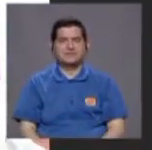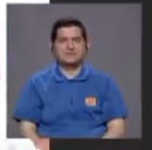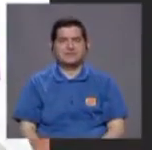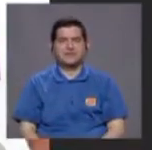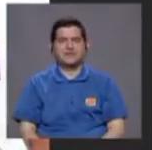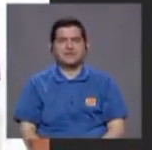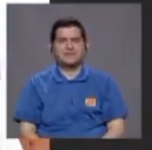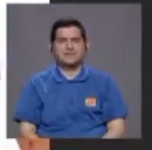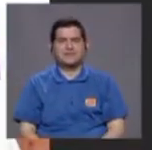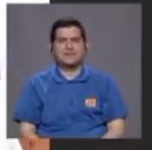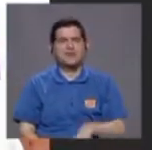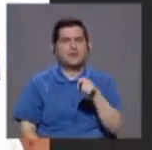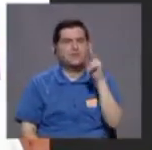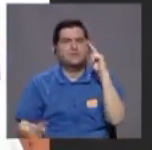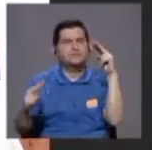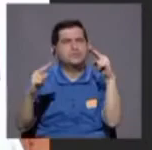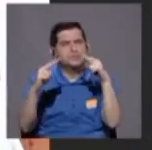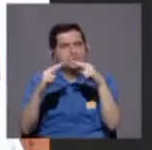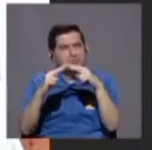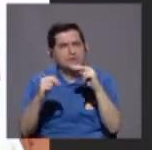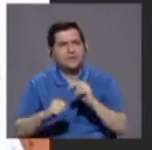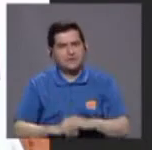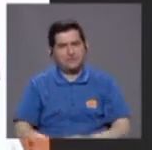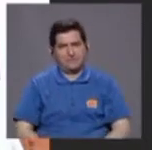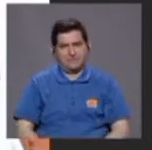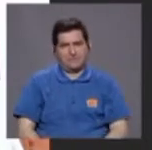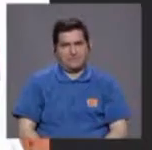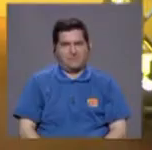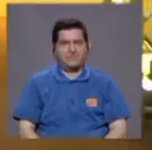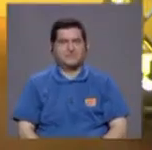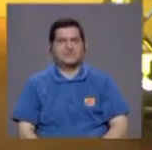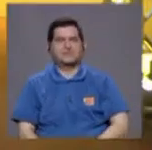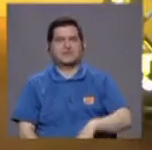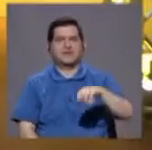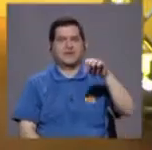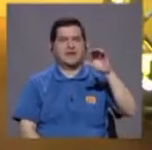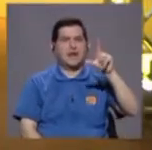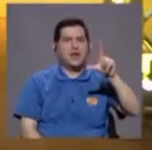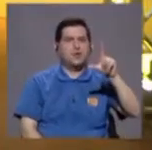¿Cuándo conoció usted, don Santiago, a Luis Donaldo?